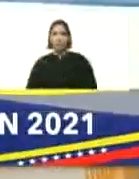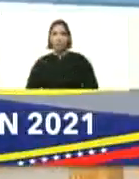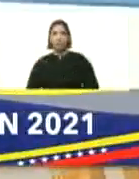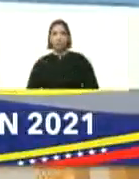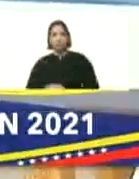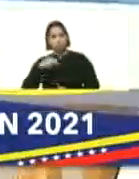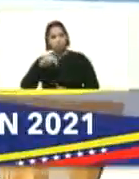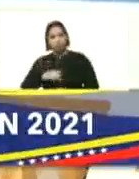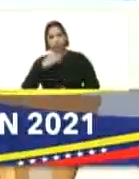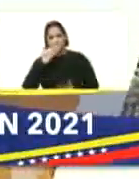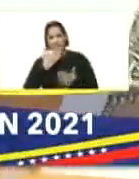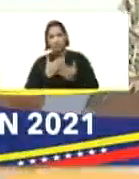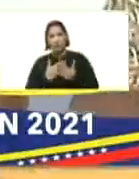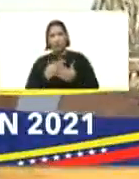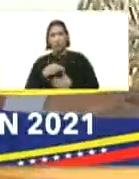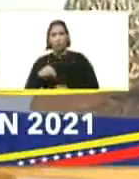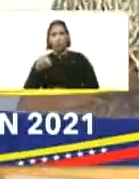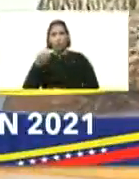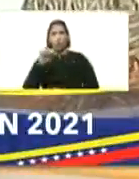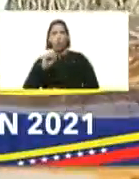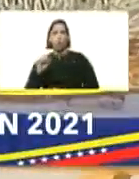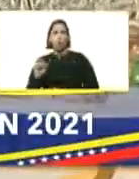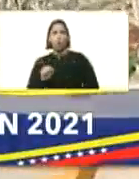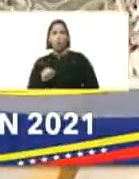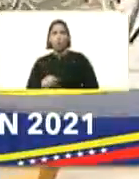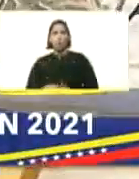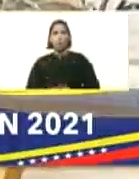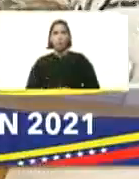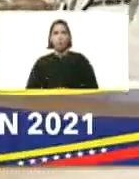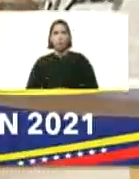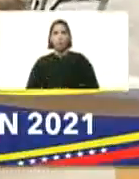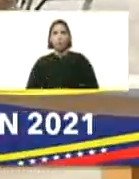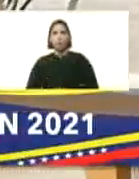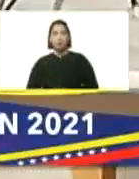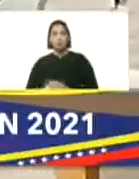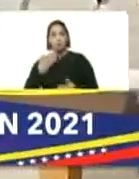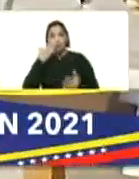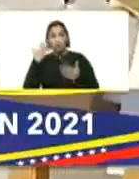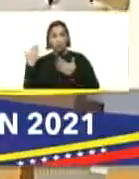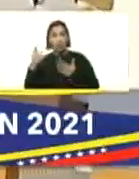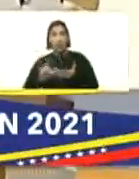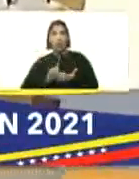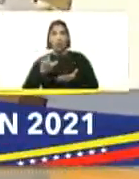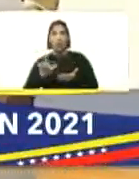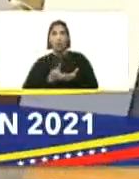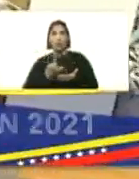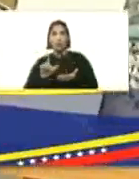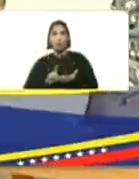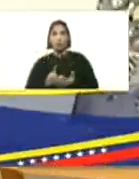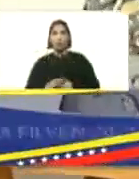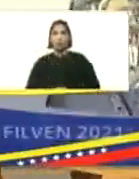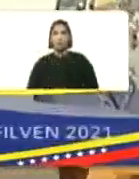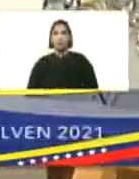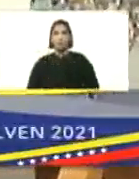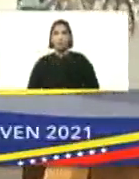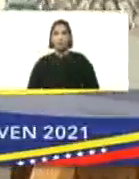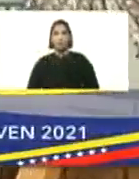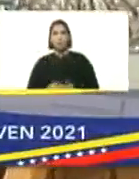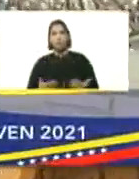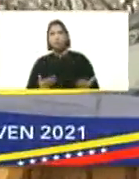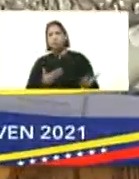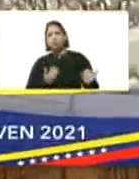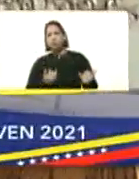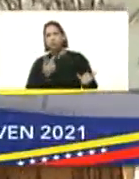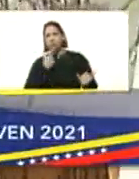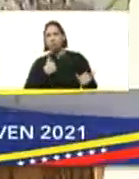aquí en el Frente Norte, en el Frente Sur. Bueno, miren este libro, embajador. ¿Qué me puede decir de este